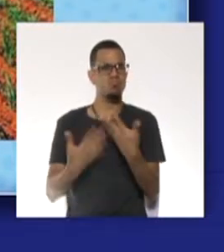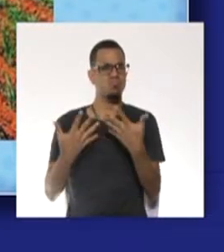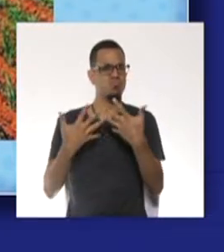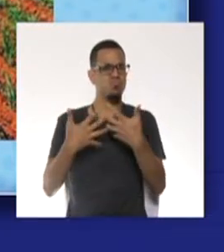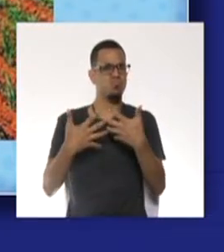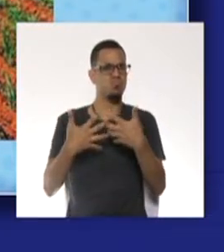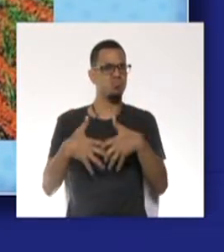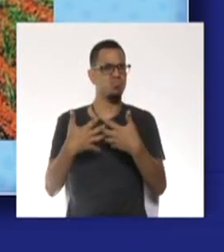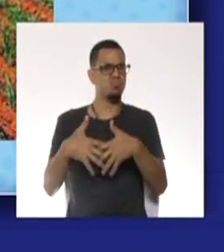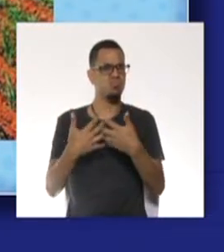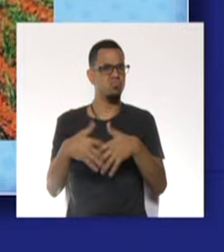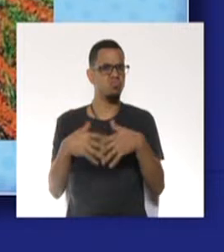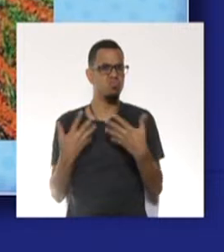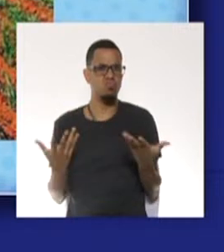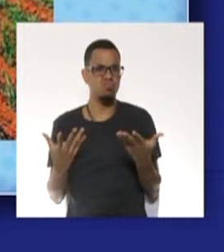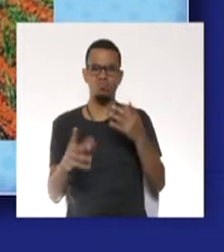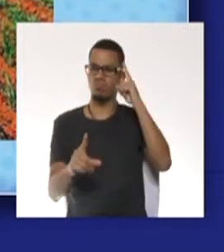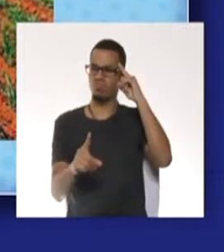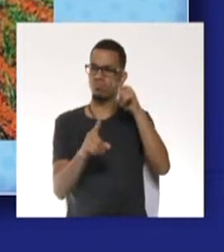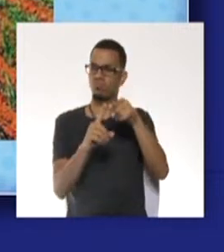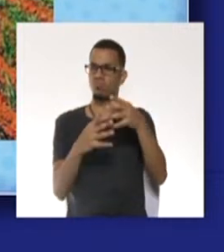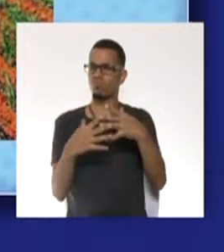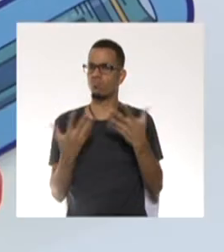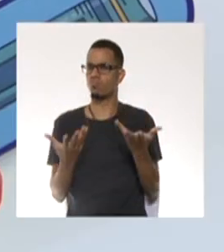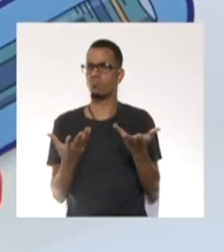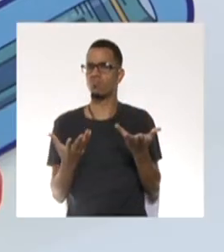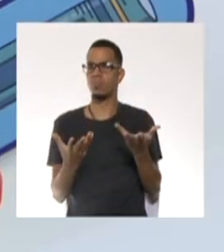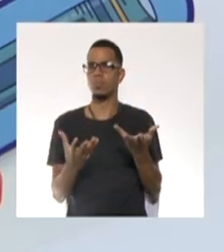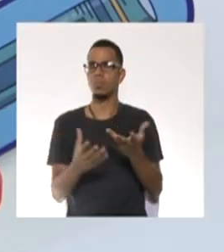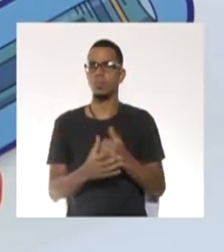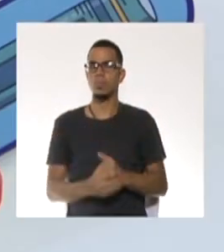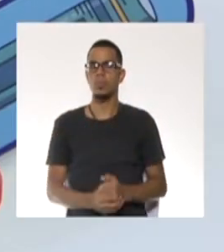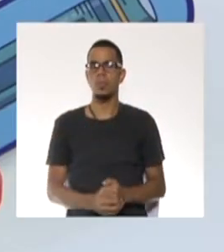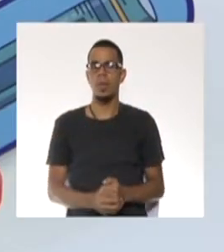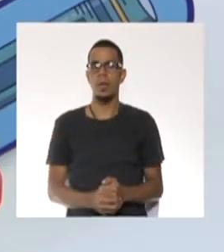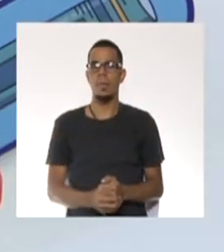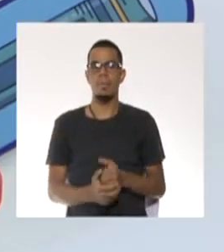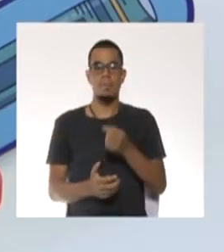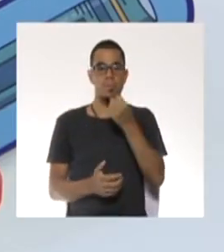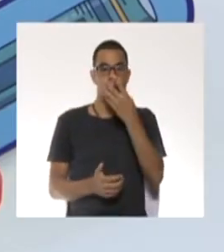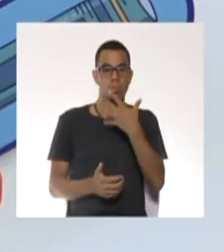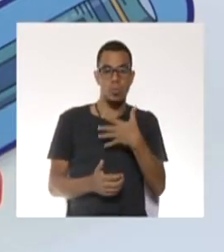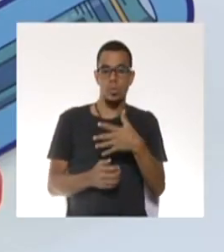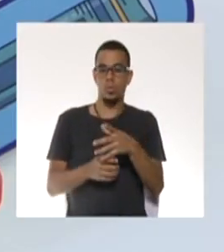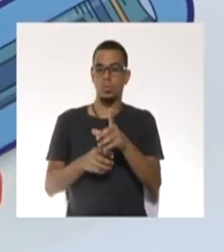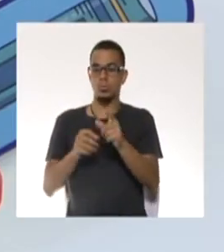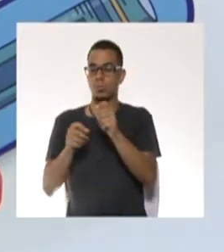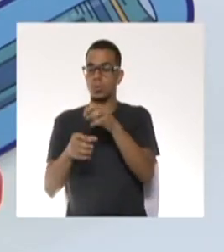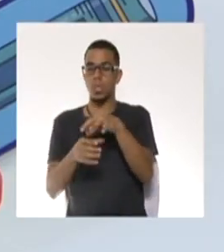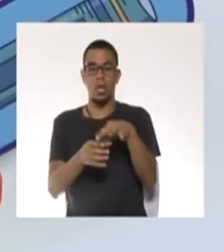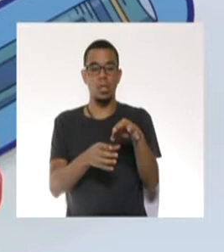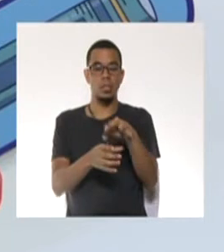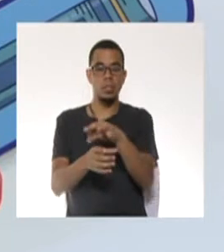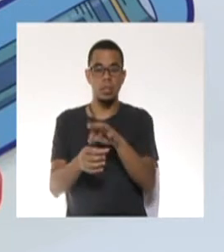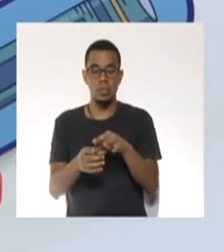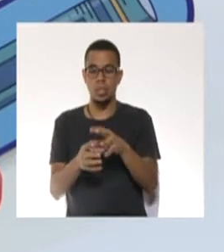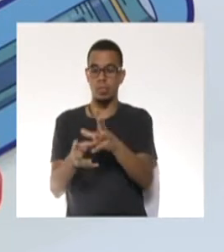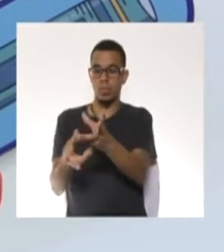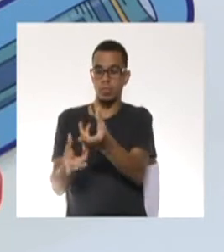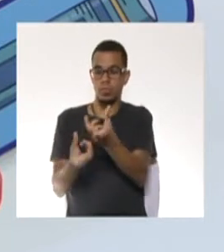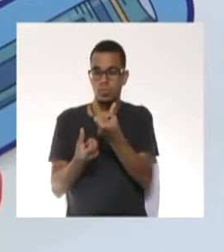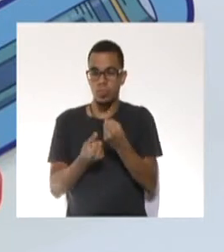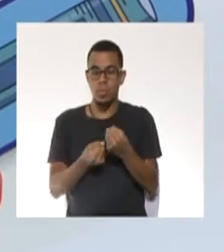objetivo principal, ¿cuál va a ser? El objetivo principal de ellos es tener una buena manufactura, el de ellos adquirir una